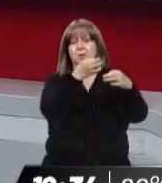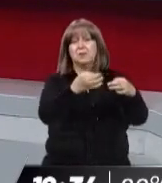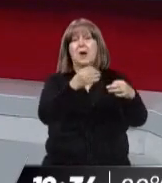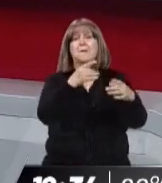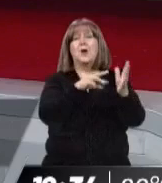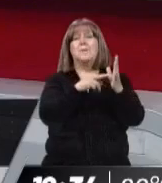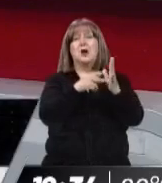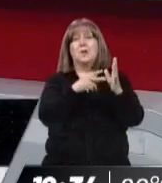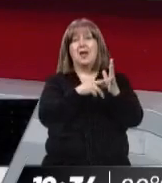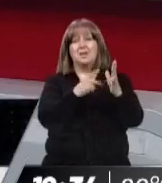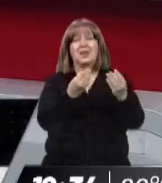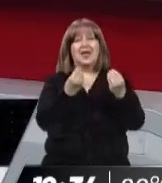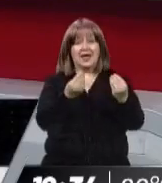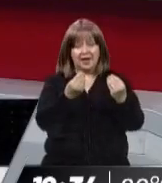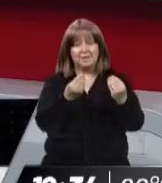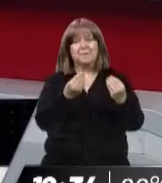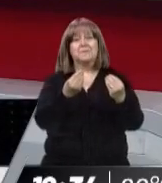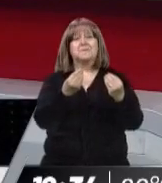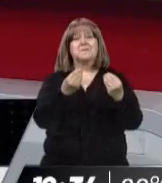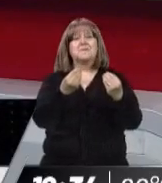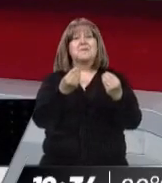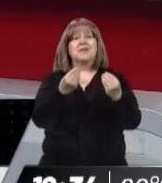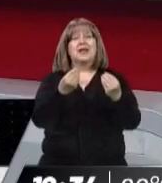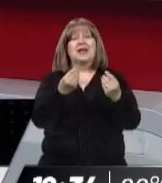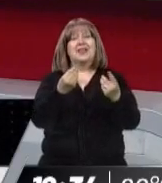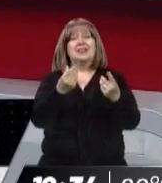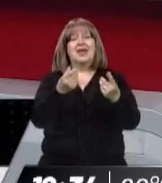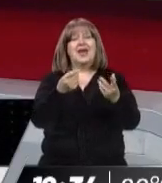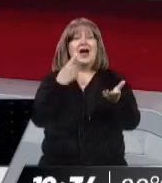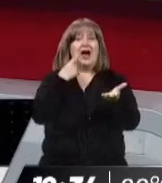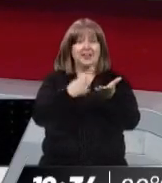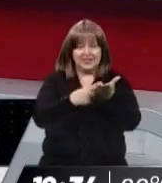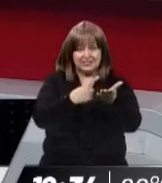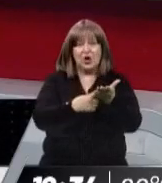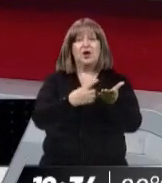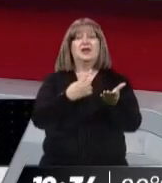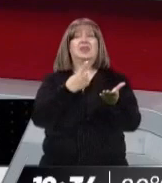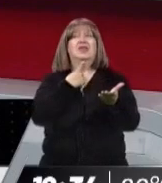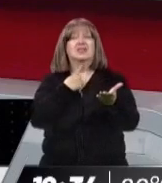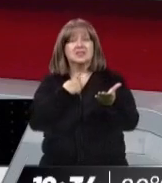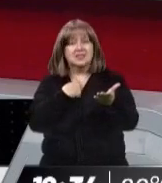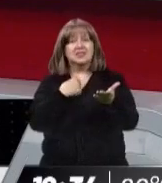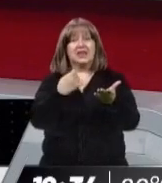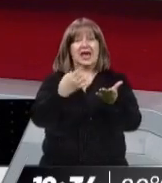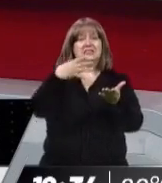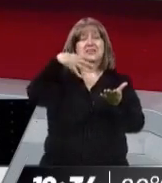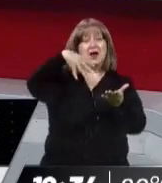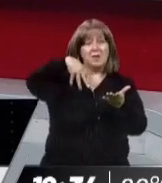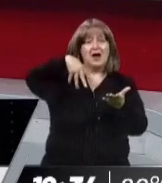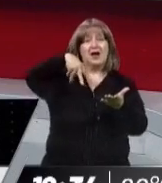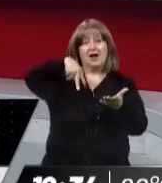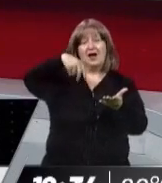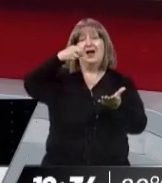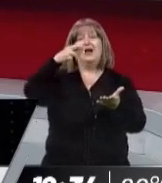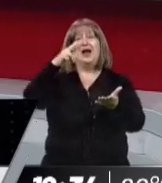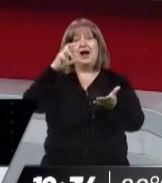problemas de adicciones. Todos conocemos a Narcóticos Anónimos, sabemos lo que hacen, pero ¿de qué manera llevan adelante el trabajo? ¿Cómo trabajan acá en Mendoza? Algunas de